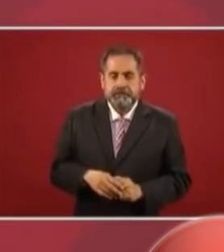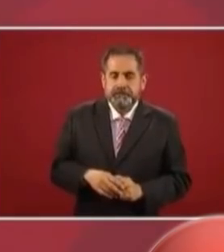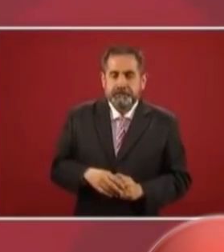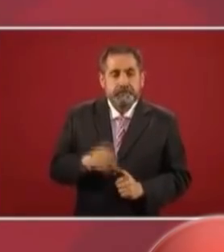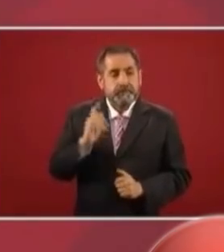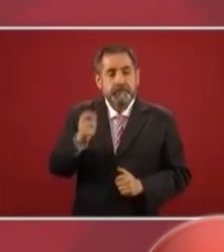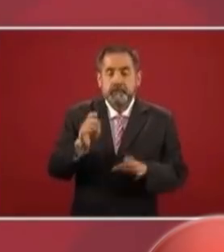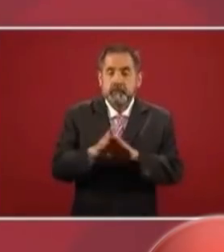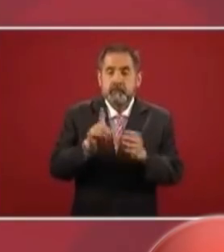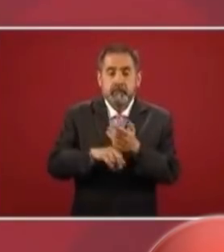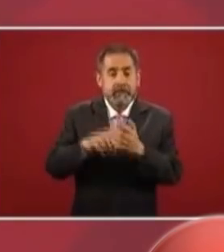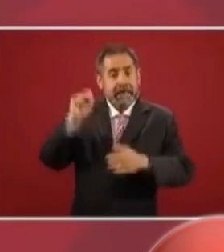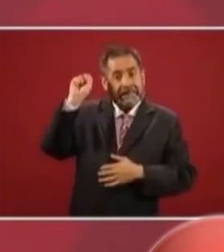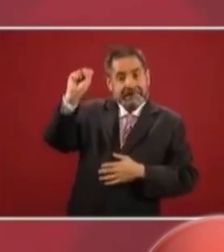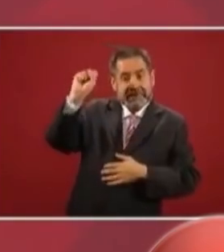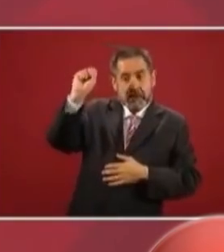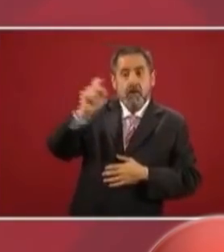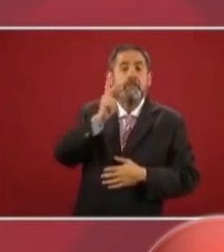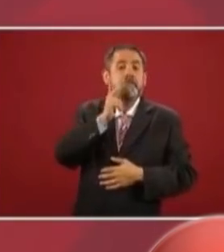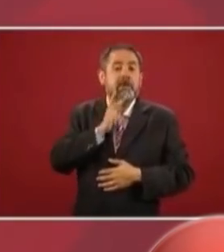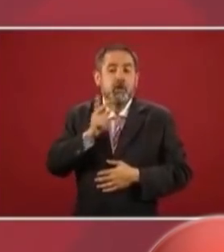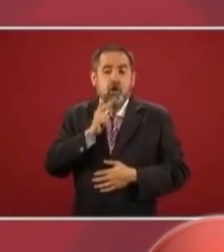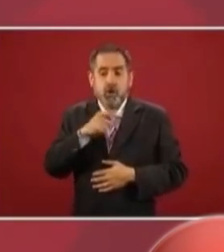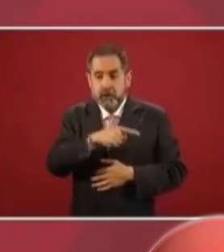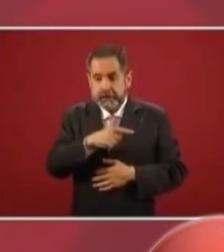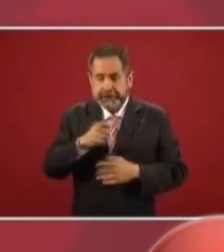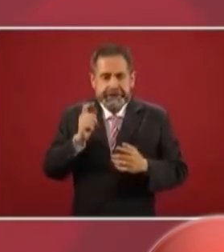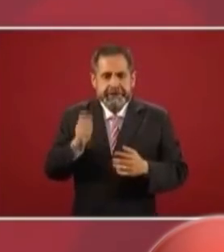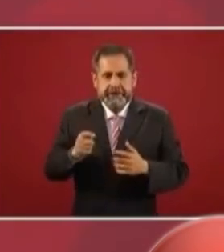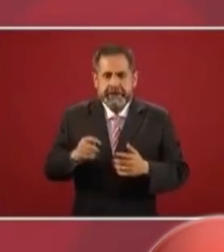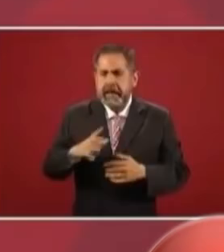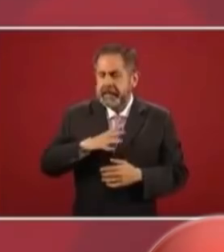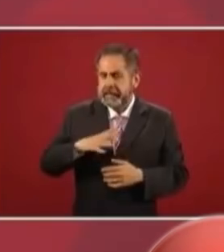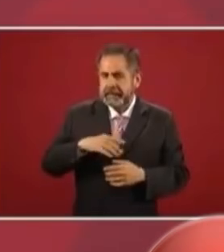en el caso del sindicato petrolero hay